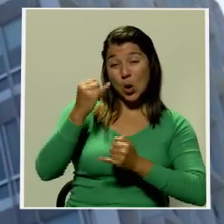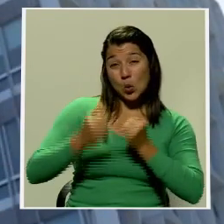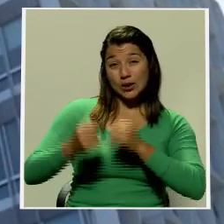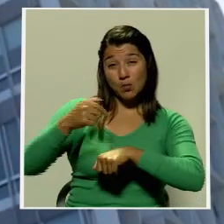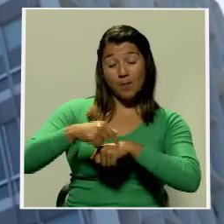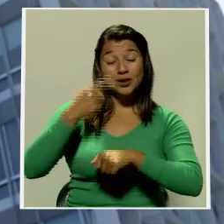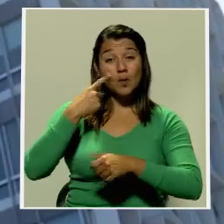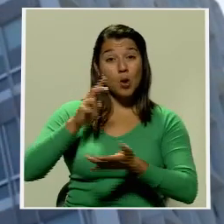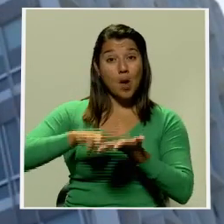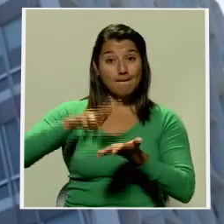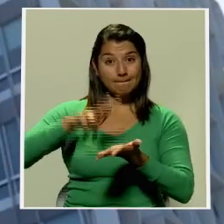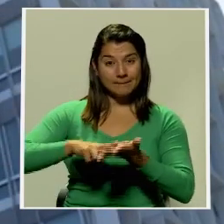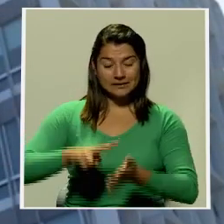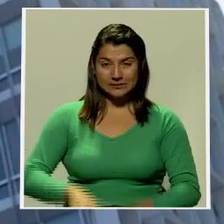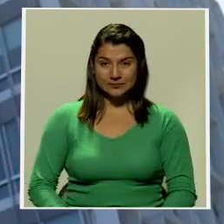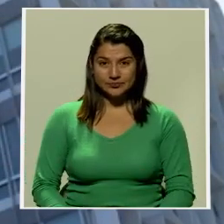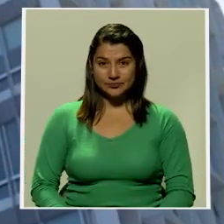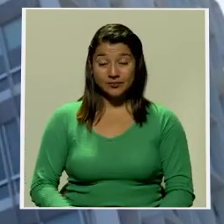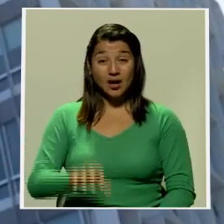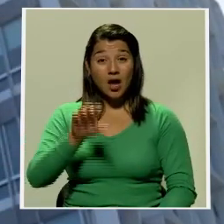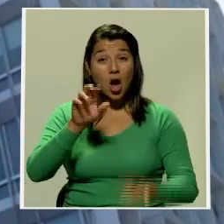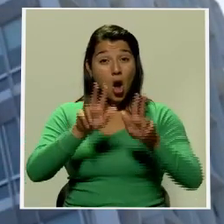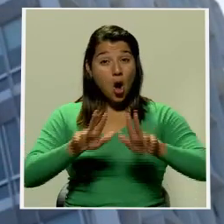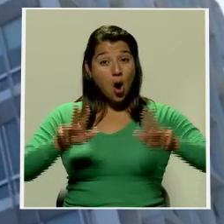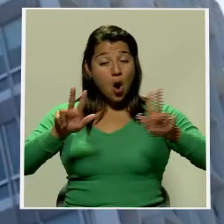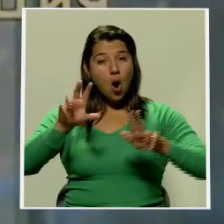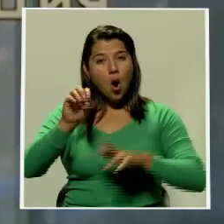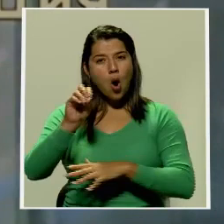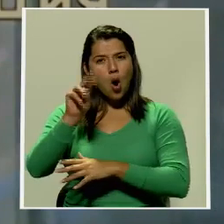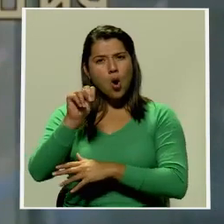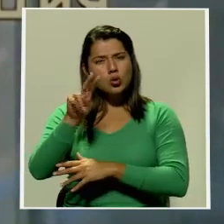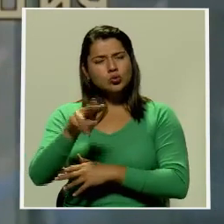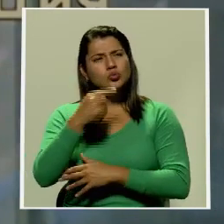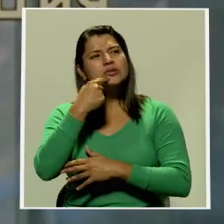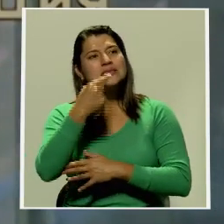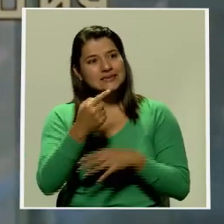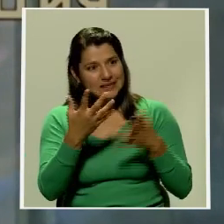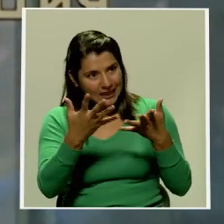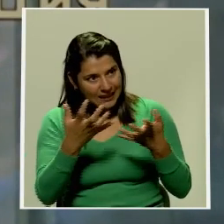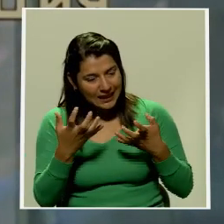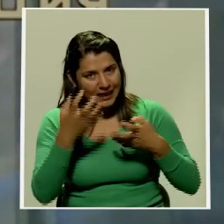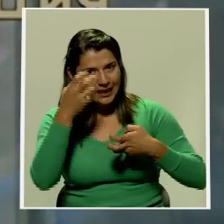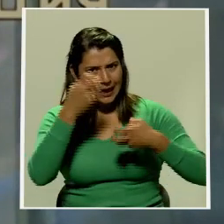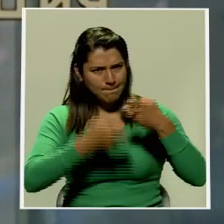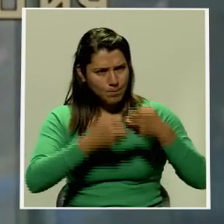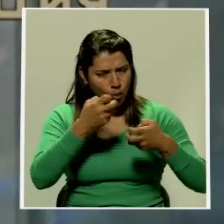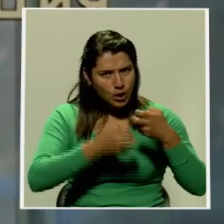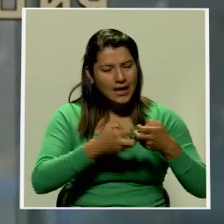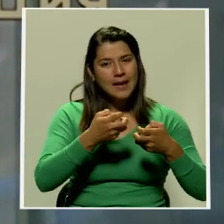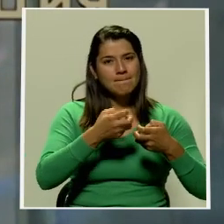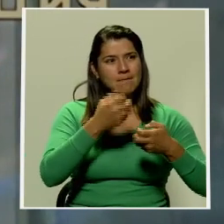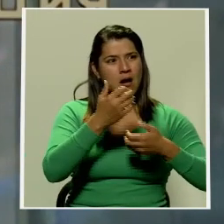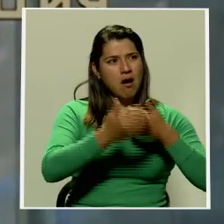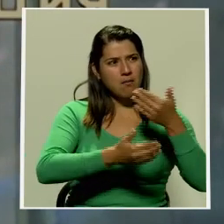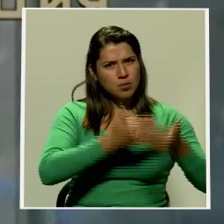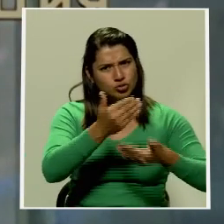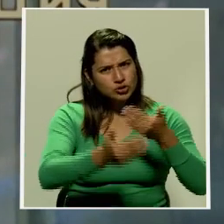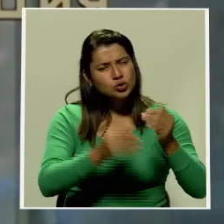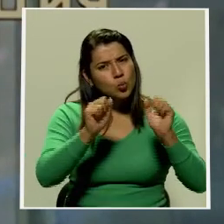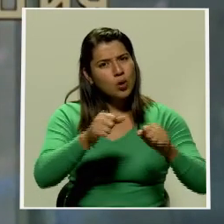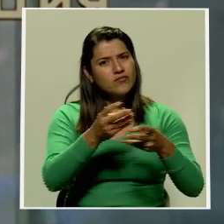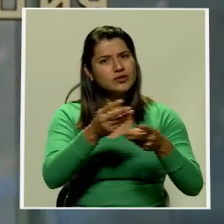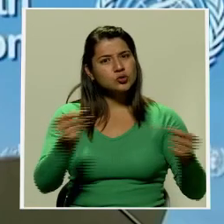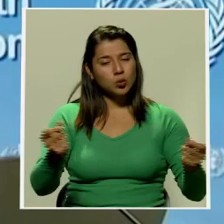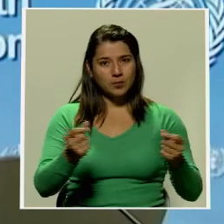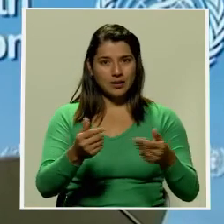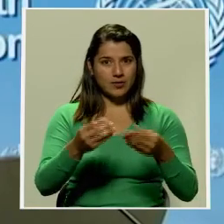visados. La OMS expresó su deseo porque el problema logístico y burocrático pueda ser resuelto rápidamente.